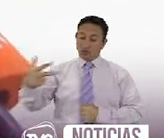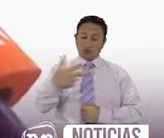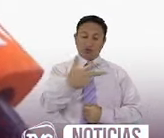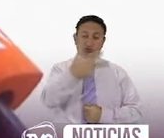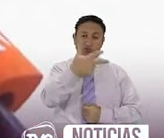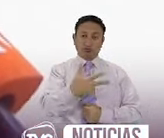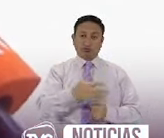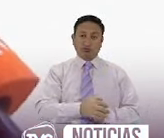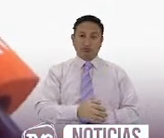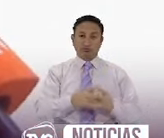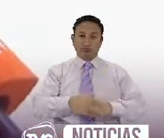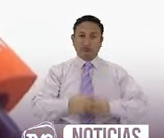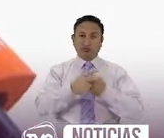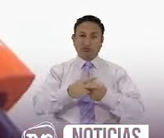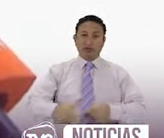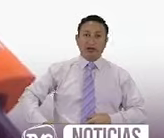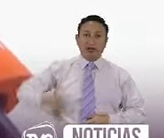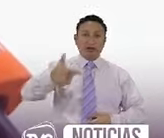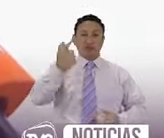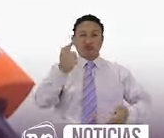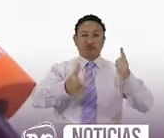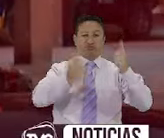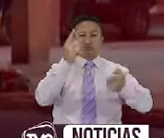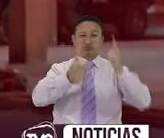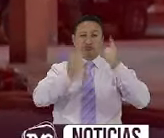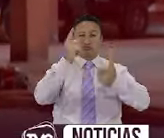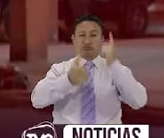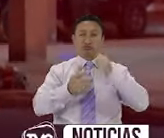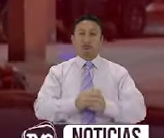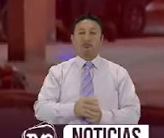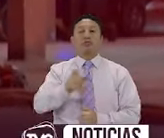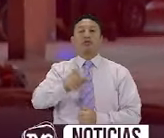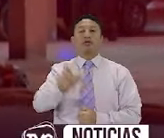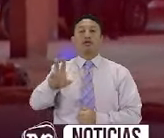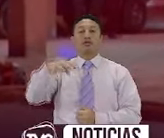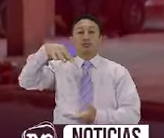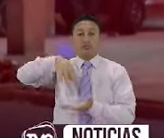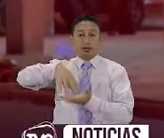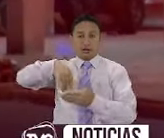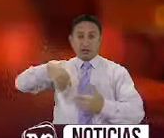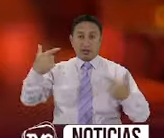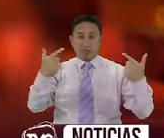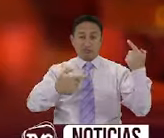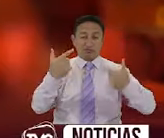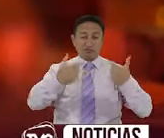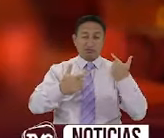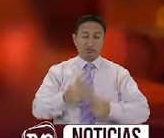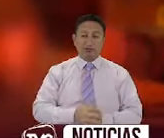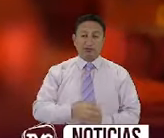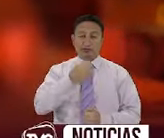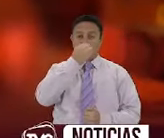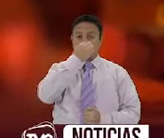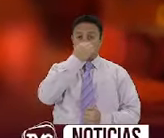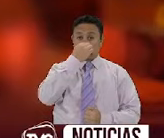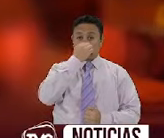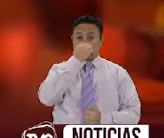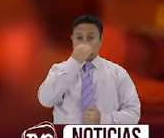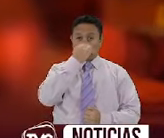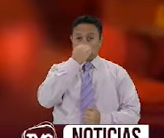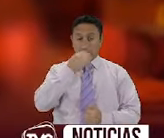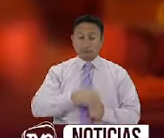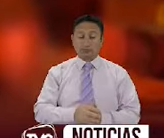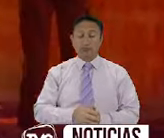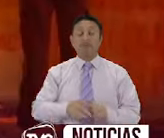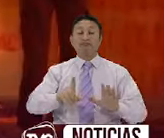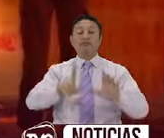y empezó a realizar disparos en contra de las personas que se encontraban fuera de una vivienda, producto del cual